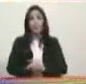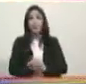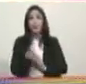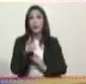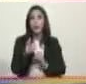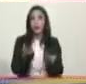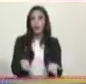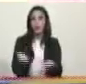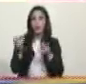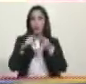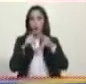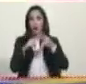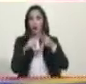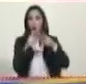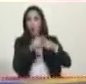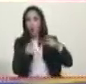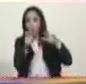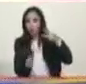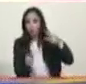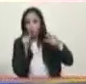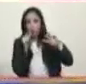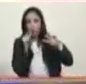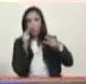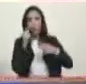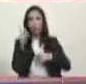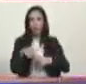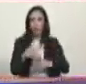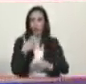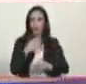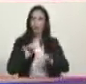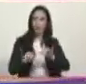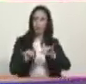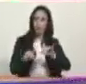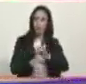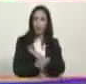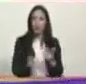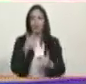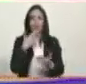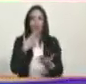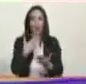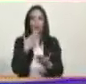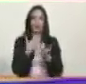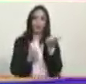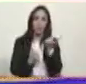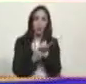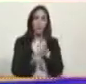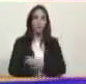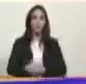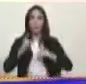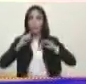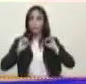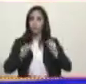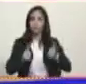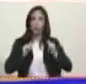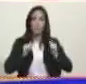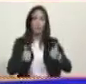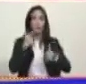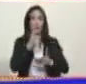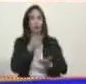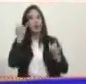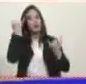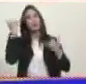también con Carlos Alberto Asbi, ingeniero, quien arrancando este